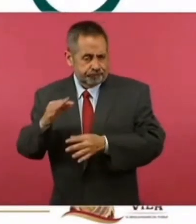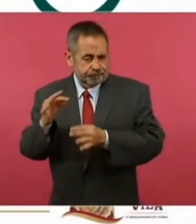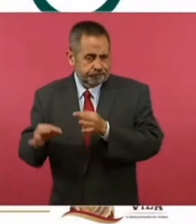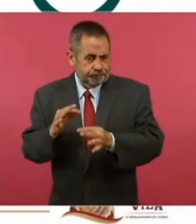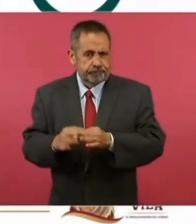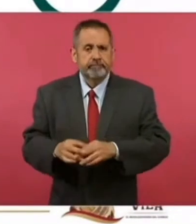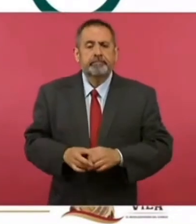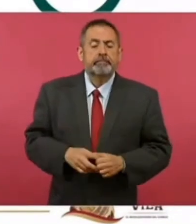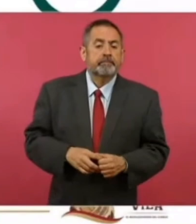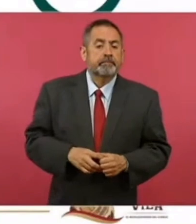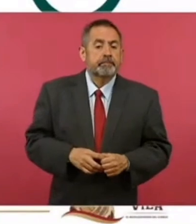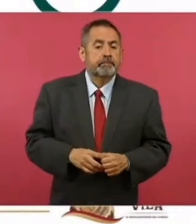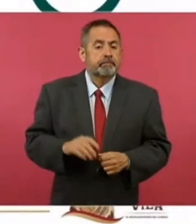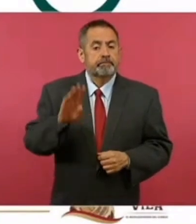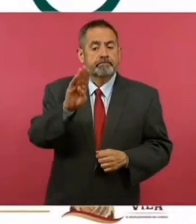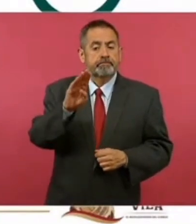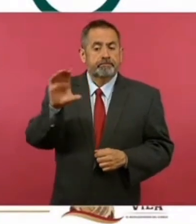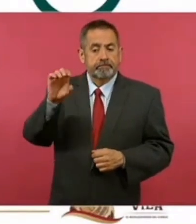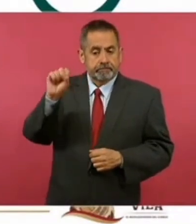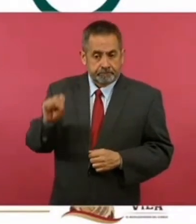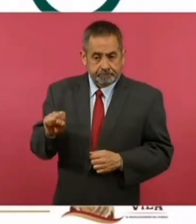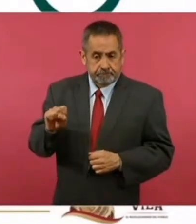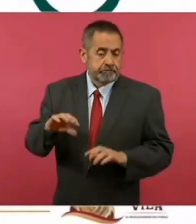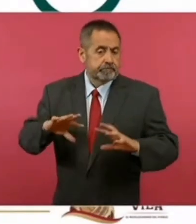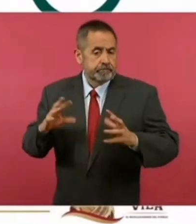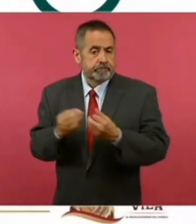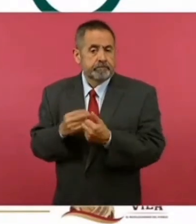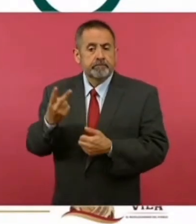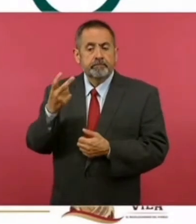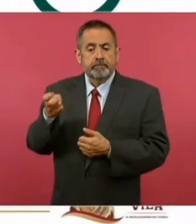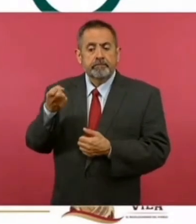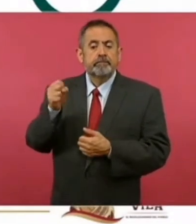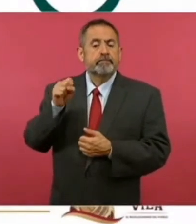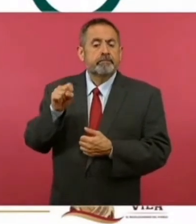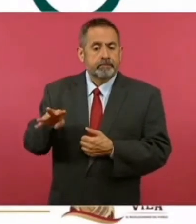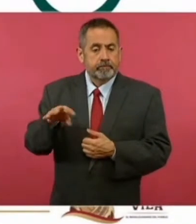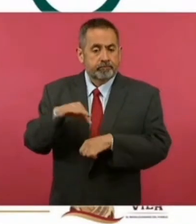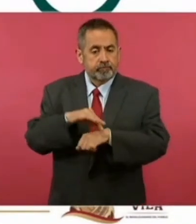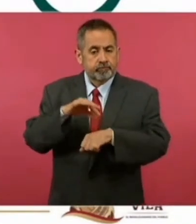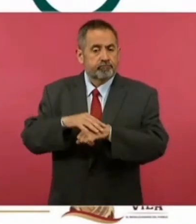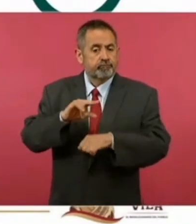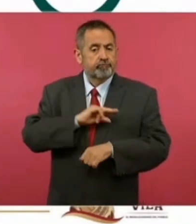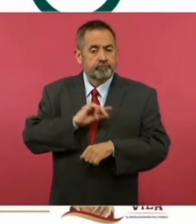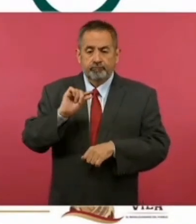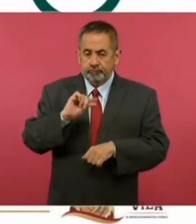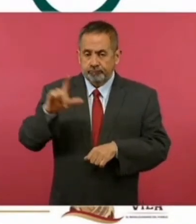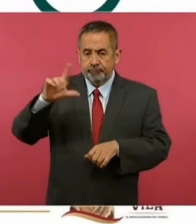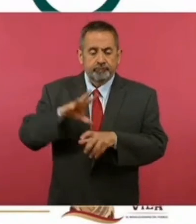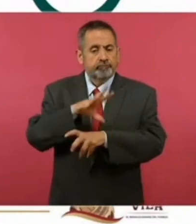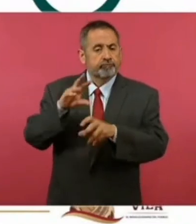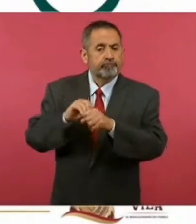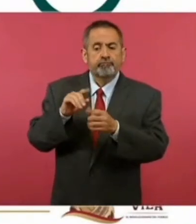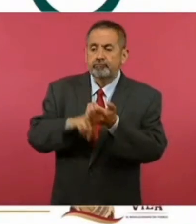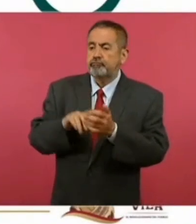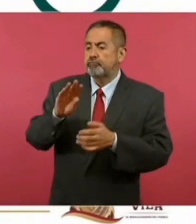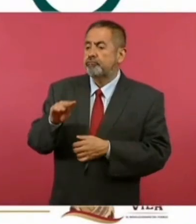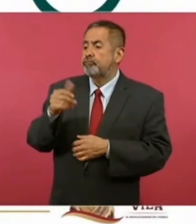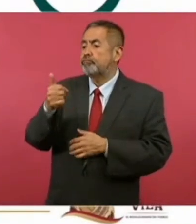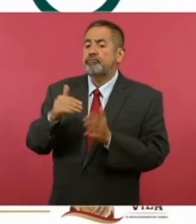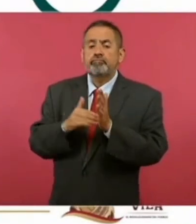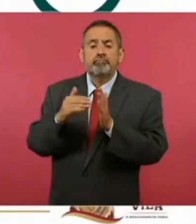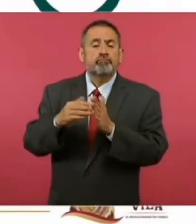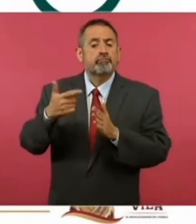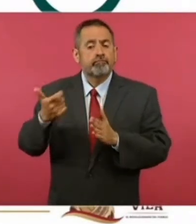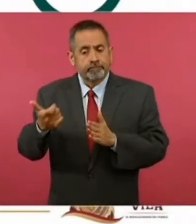Sur Se han sumado 219 médicos y médicas especialistas una inversión del 96 millones